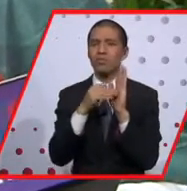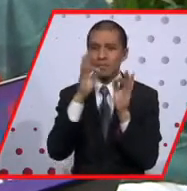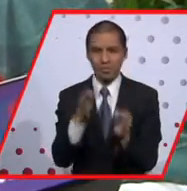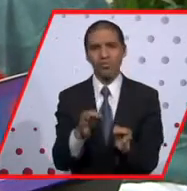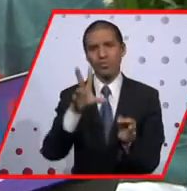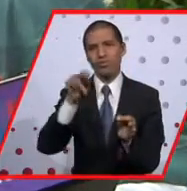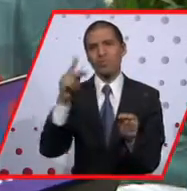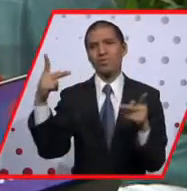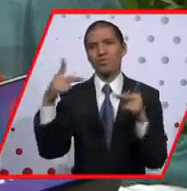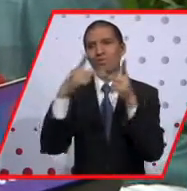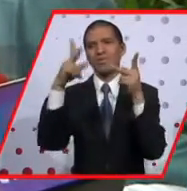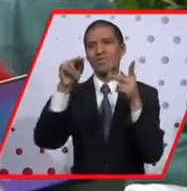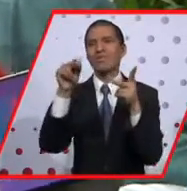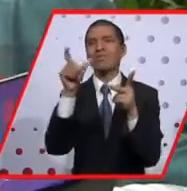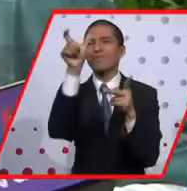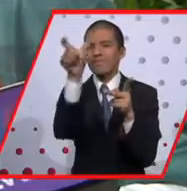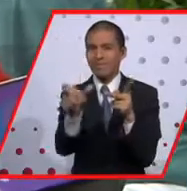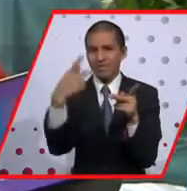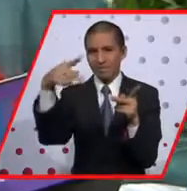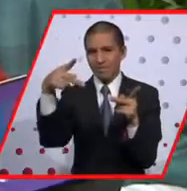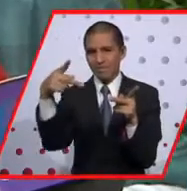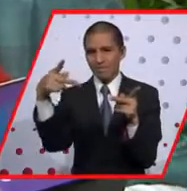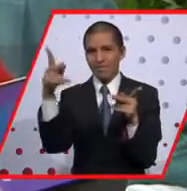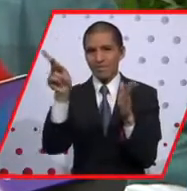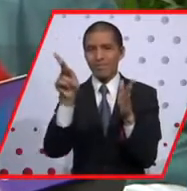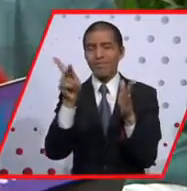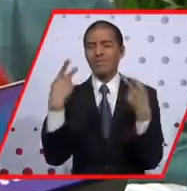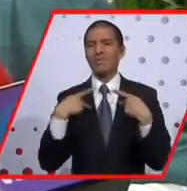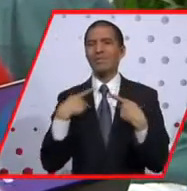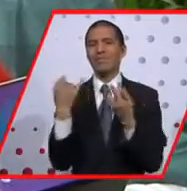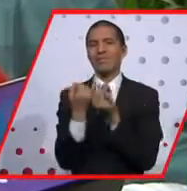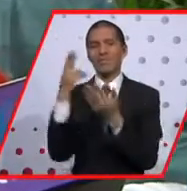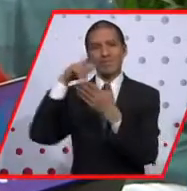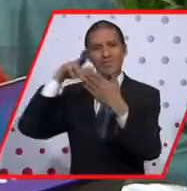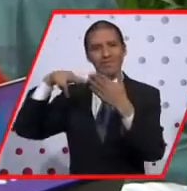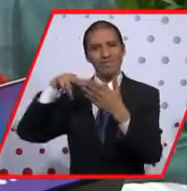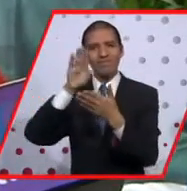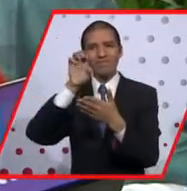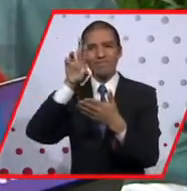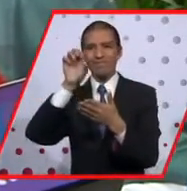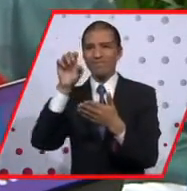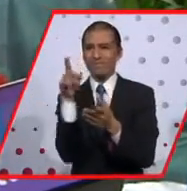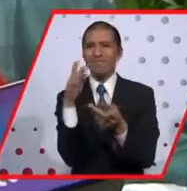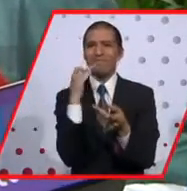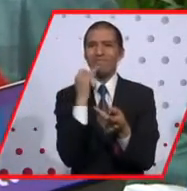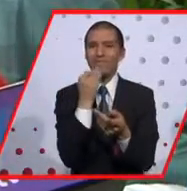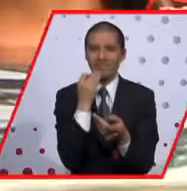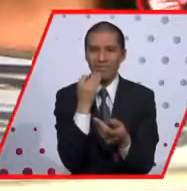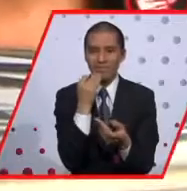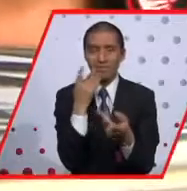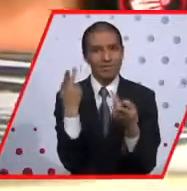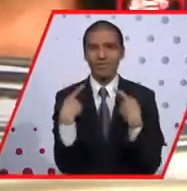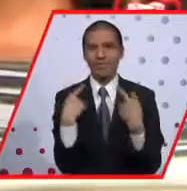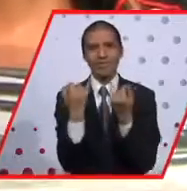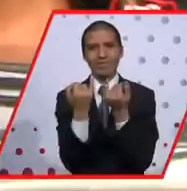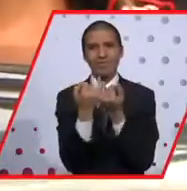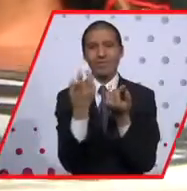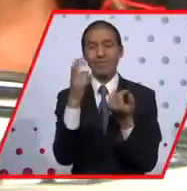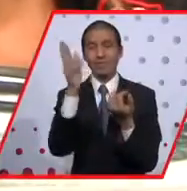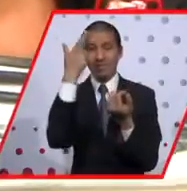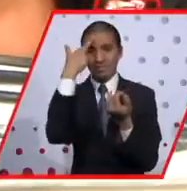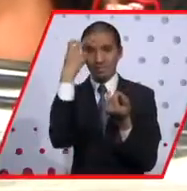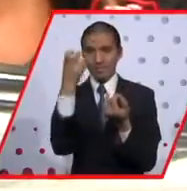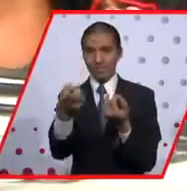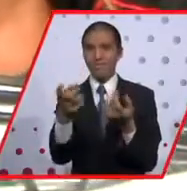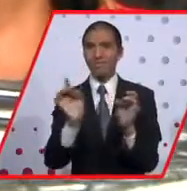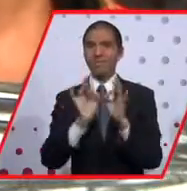figura. Es la estética, justamente, como los floreros de Van Gogh, que son imperfectos y lo hace humano. Recordemos que lo